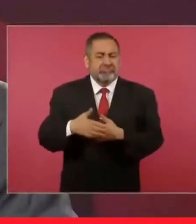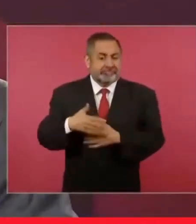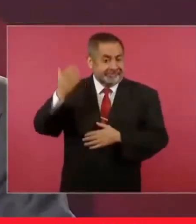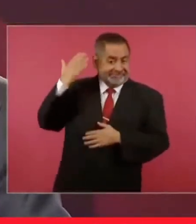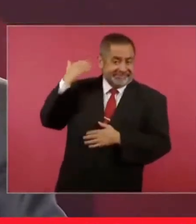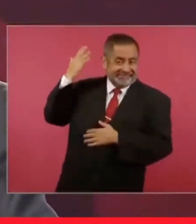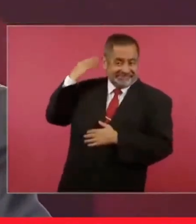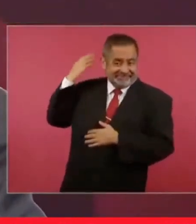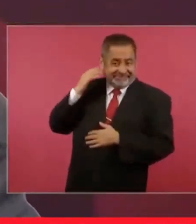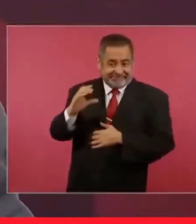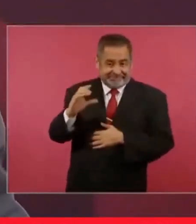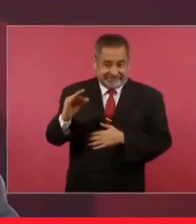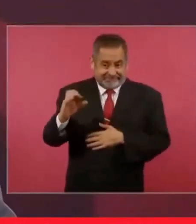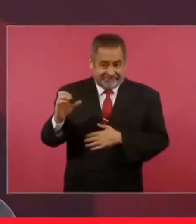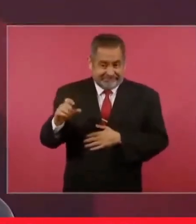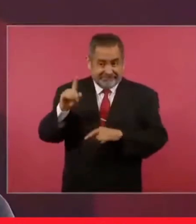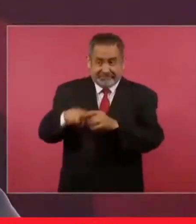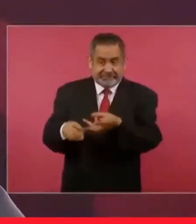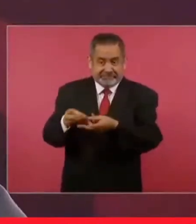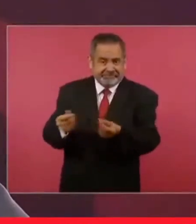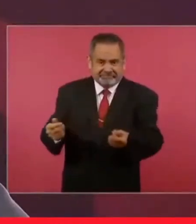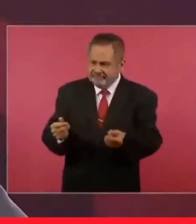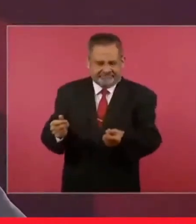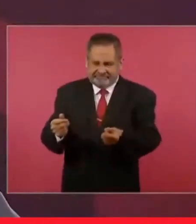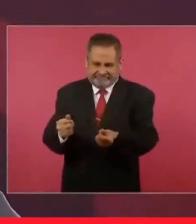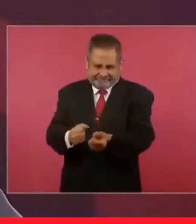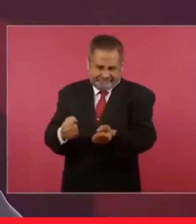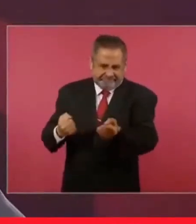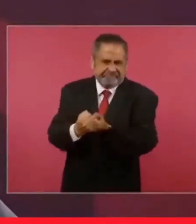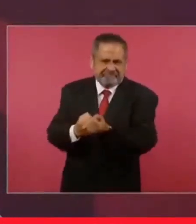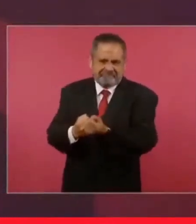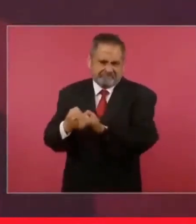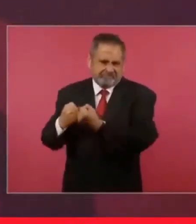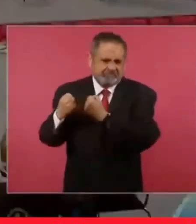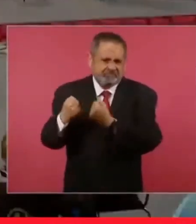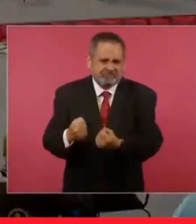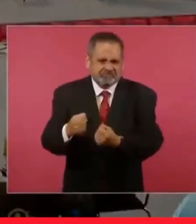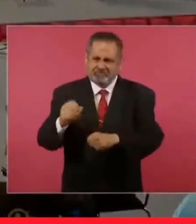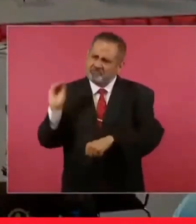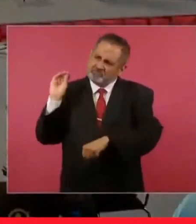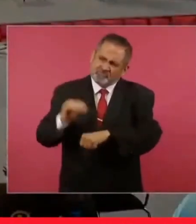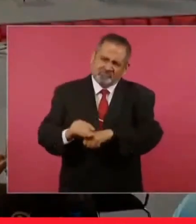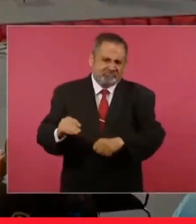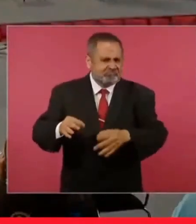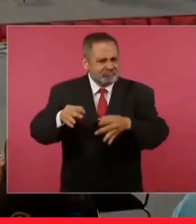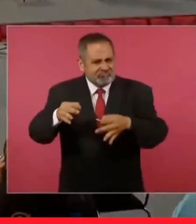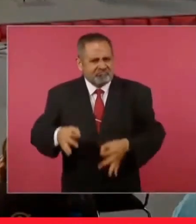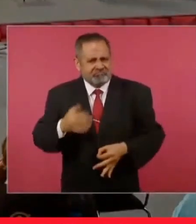desaparecer en este sexenio, está más fuerte que nunca. Muchas gracias, señor presidente.